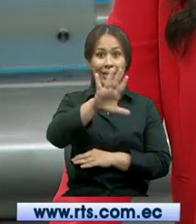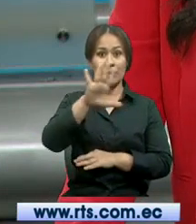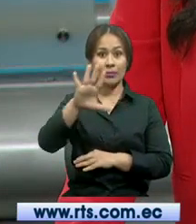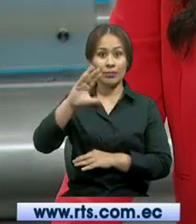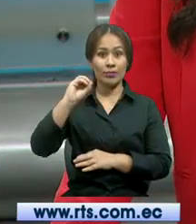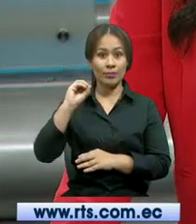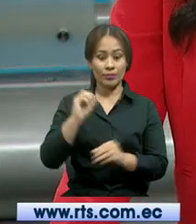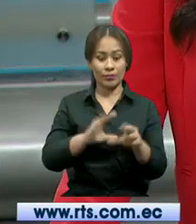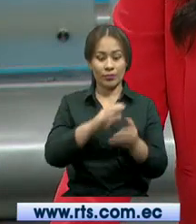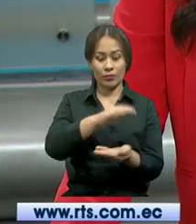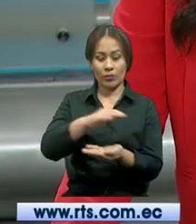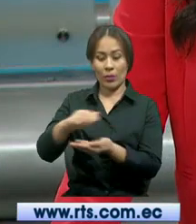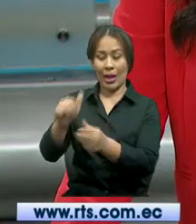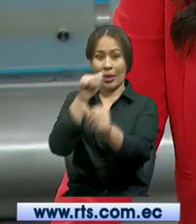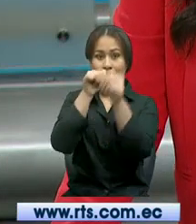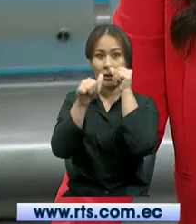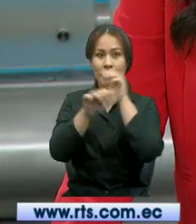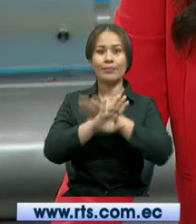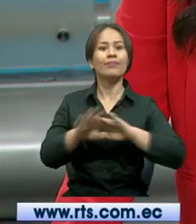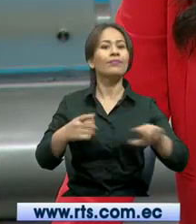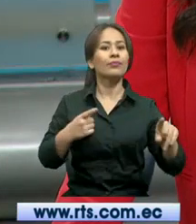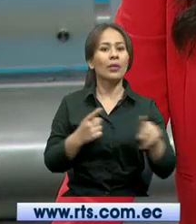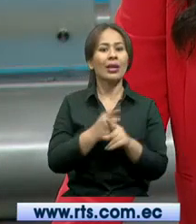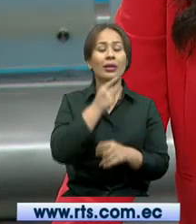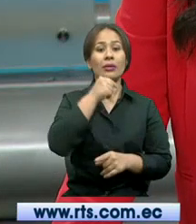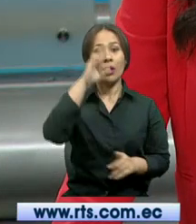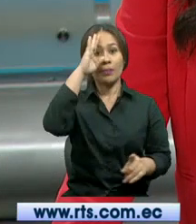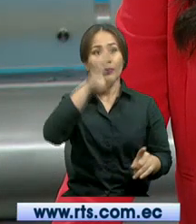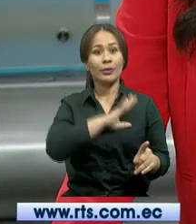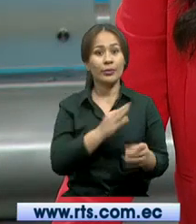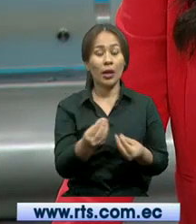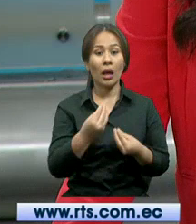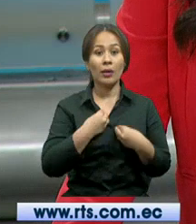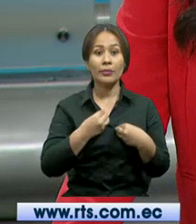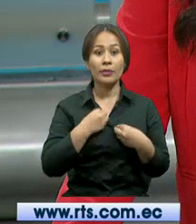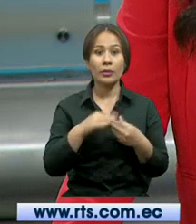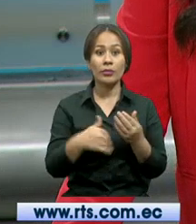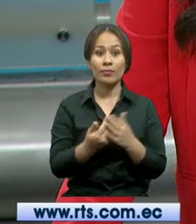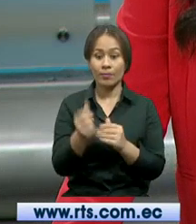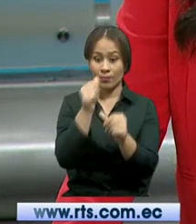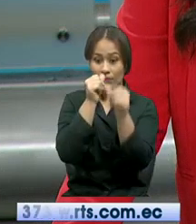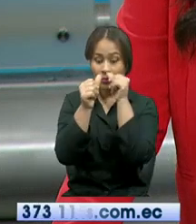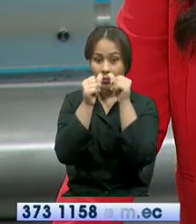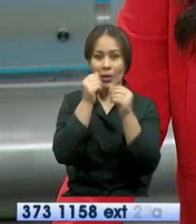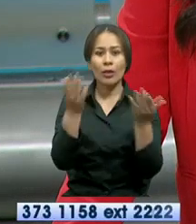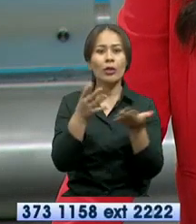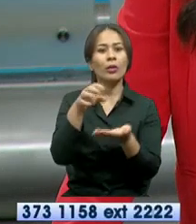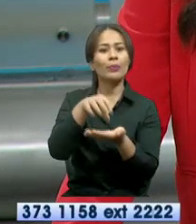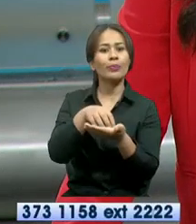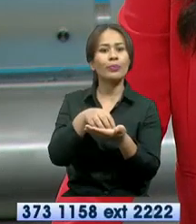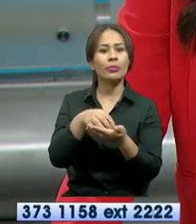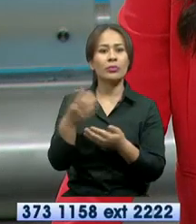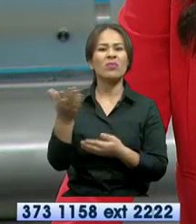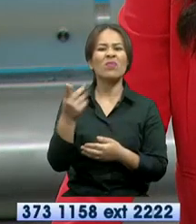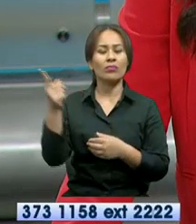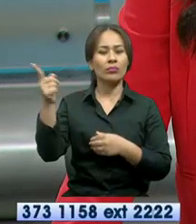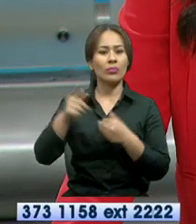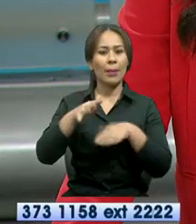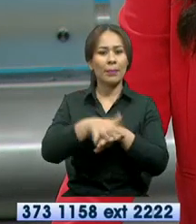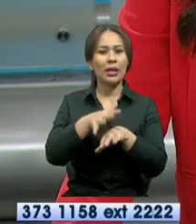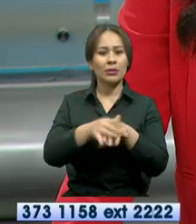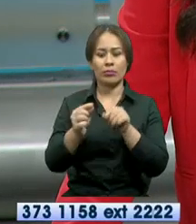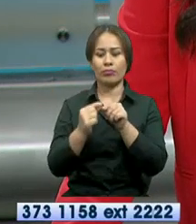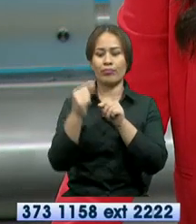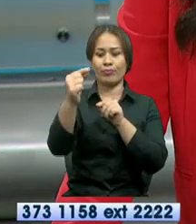550 bloques de cocaína fueron decomisados por agentes de la Unidad de Investigación Antinarcóticos en la parroquia Puerto Bolívar del Cantón Machala, en